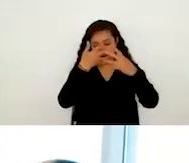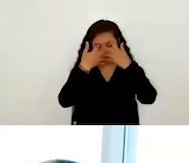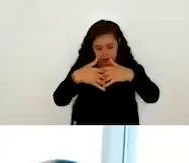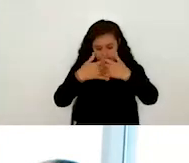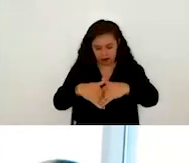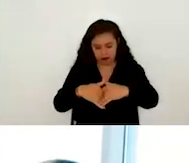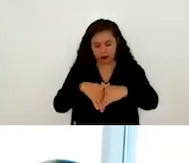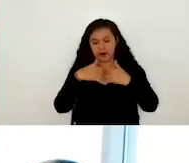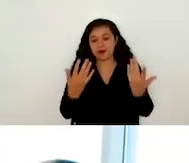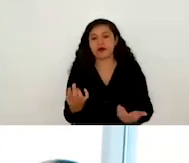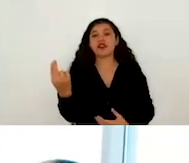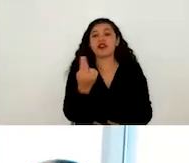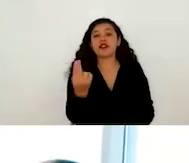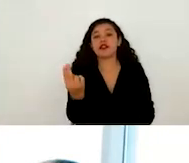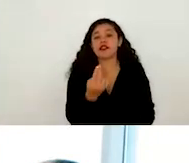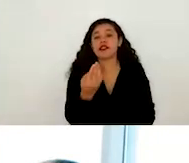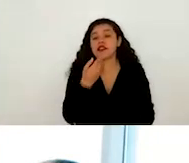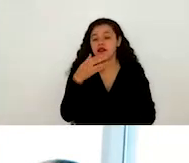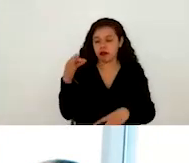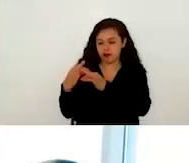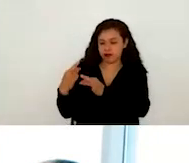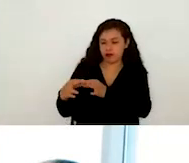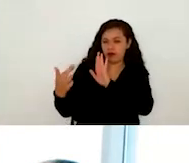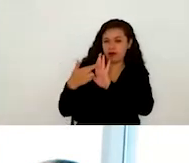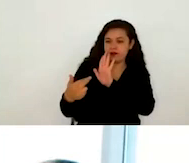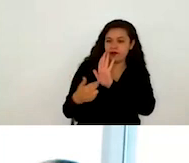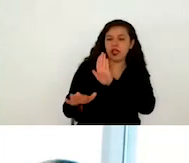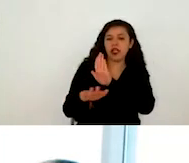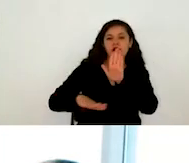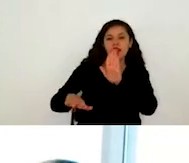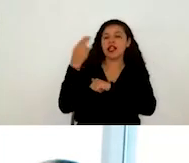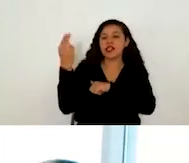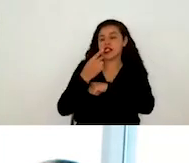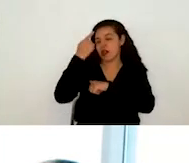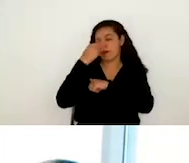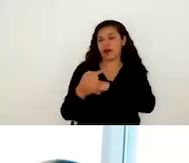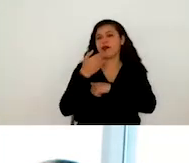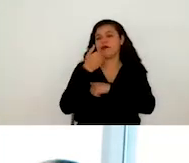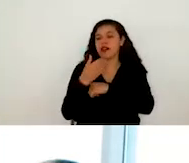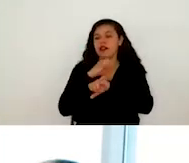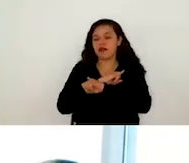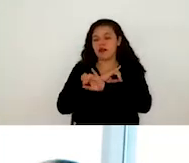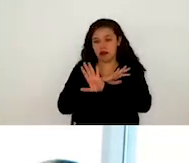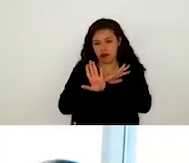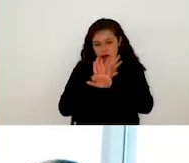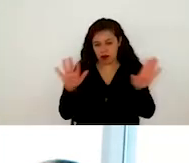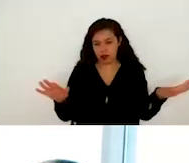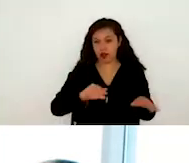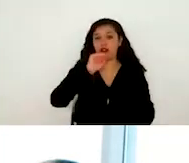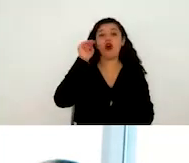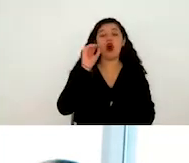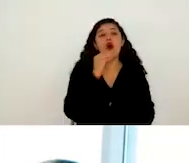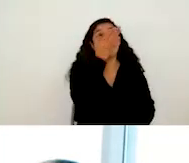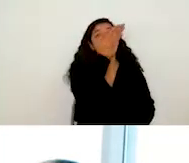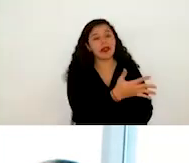lo que es necesario que se cumplan con reglas básicas para corroborar que lo que se es el solicite o